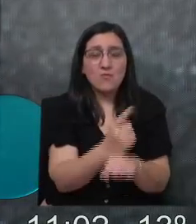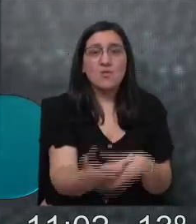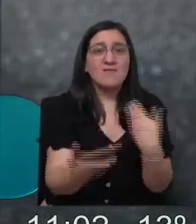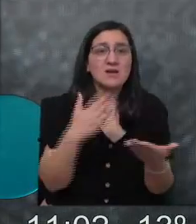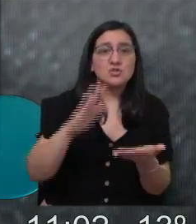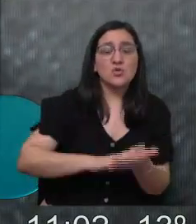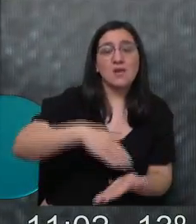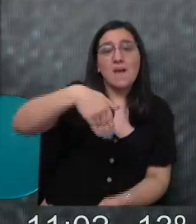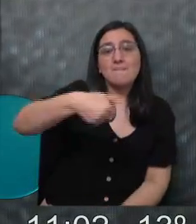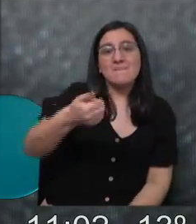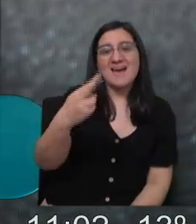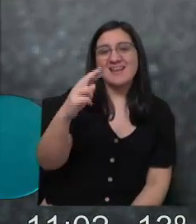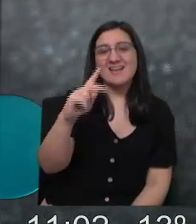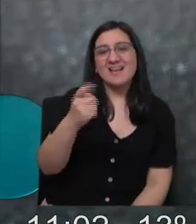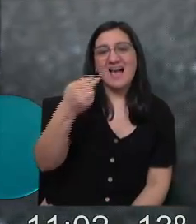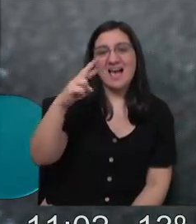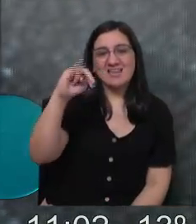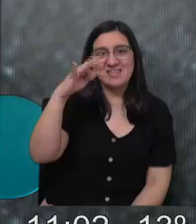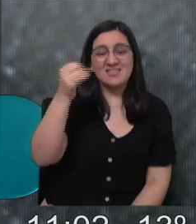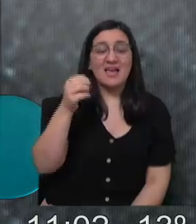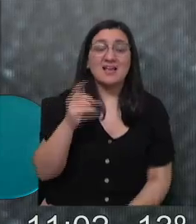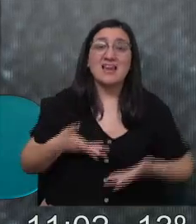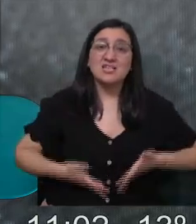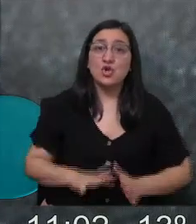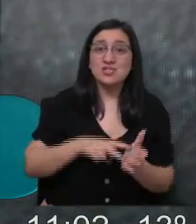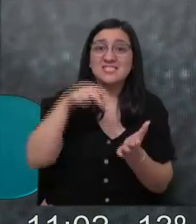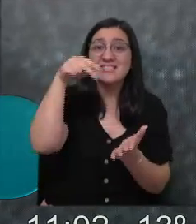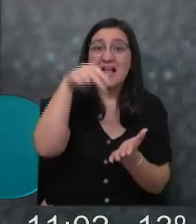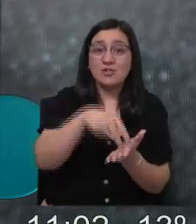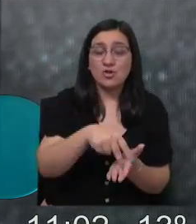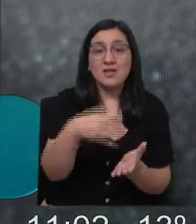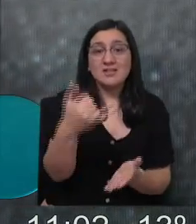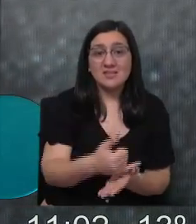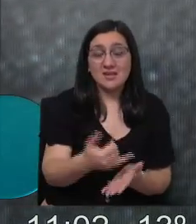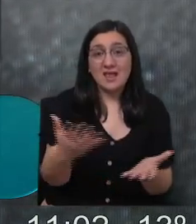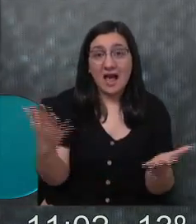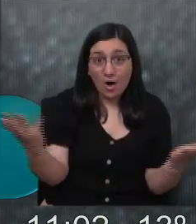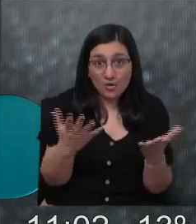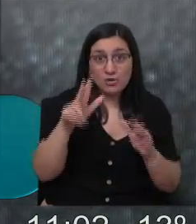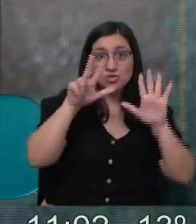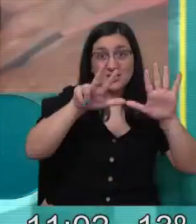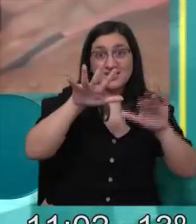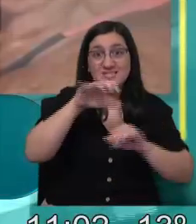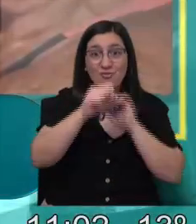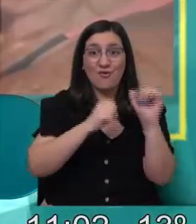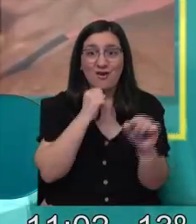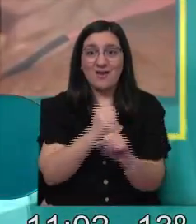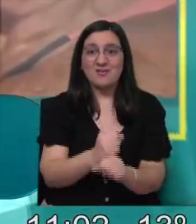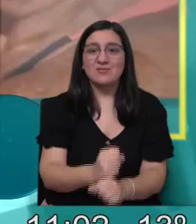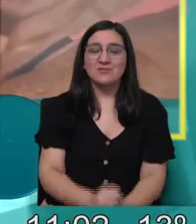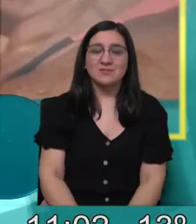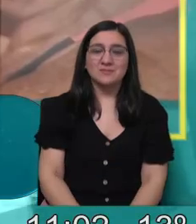de Margarita Caimad, que es salteña y que tiene al día de hoy 85 años. ¡Qué lindo!